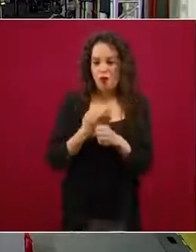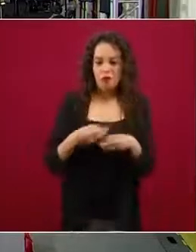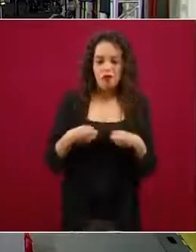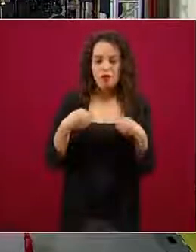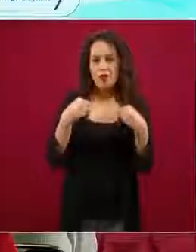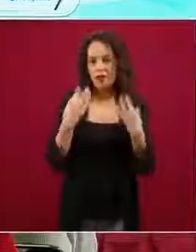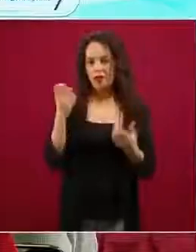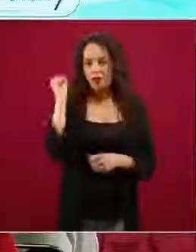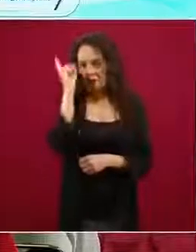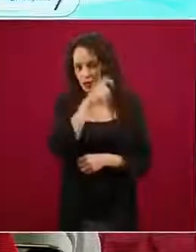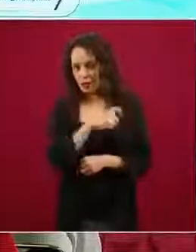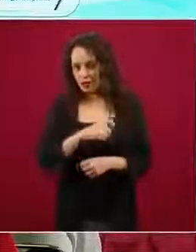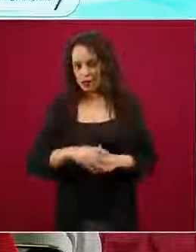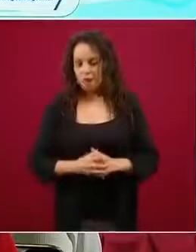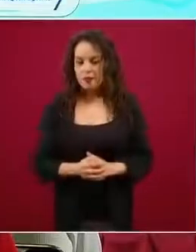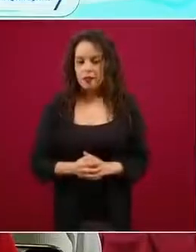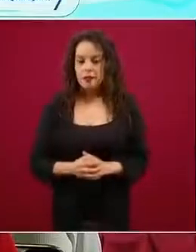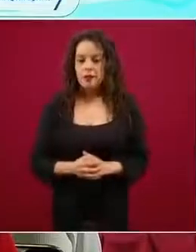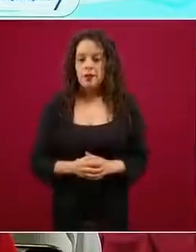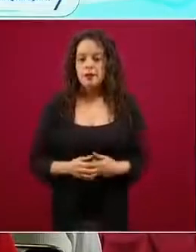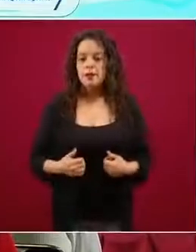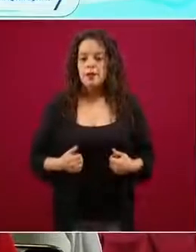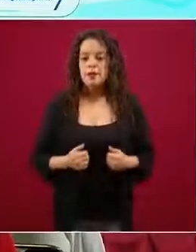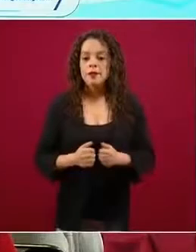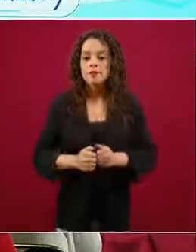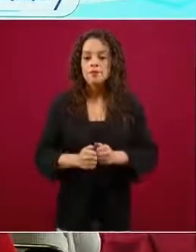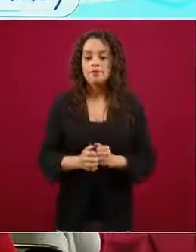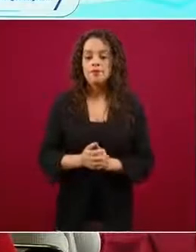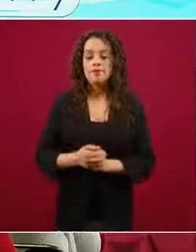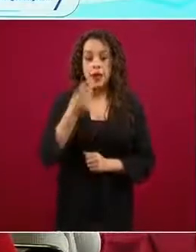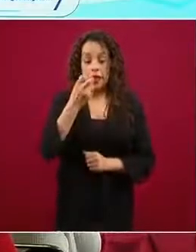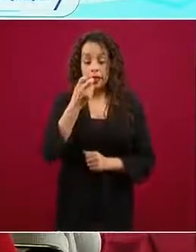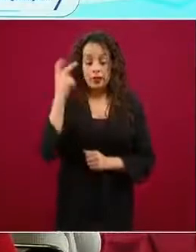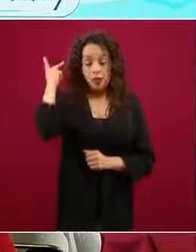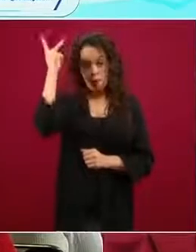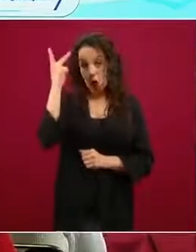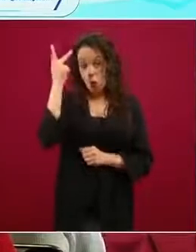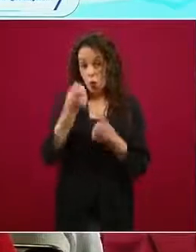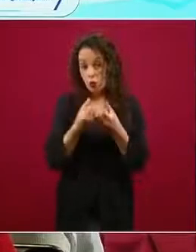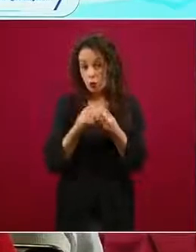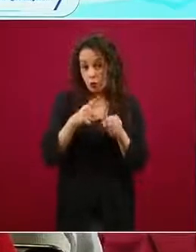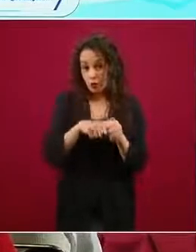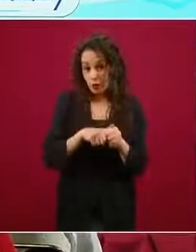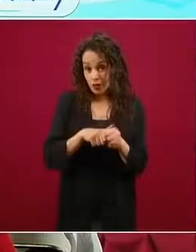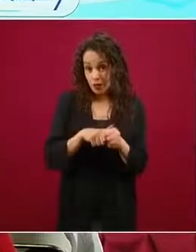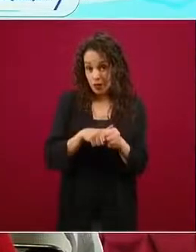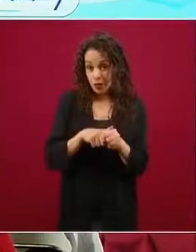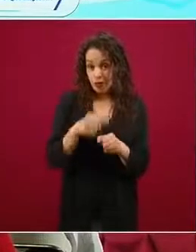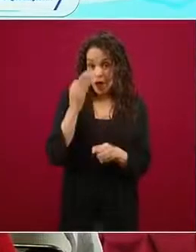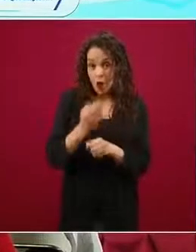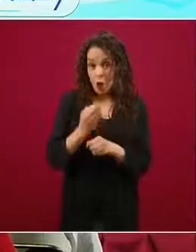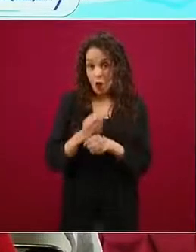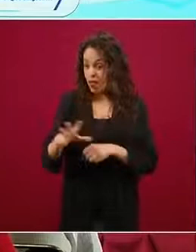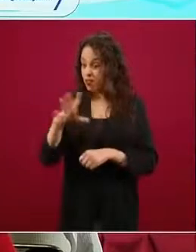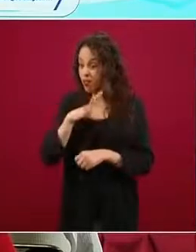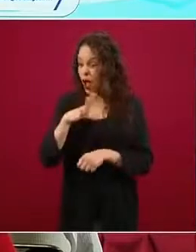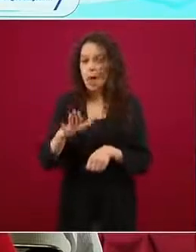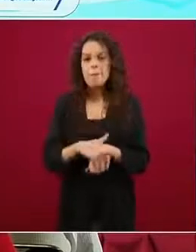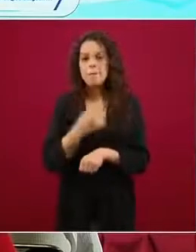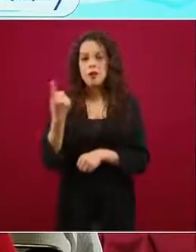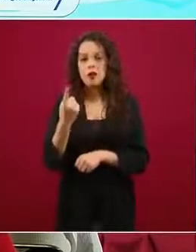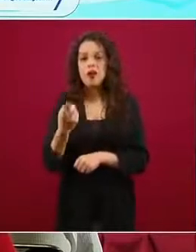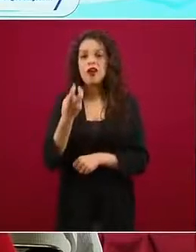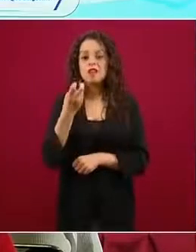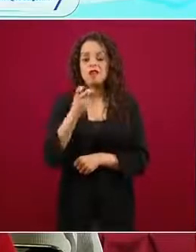toda la parte de la parte psicosocial que estamos viviendo por el SARS-CoV-2, tenemos que ver